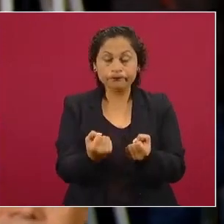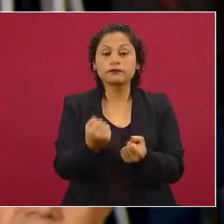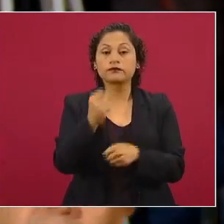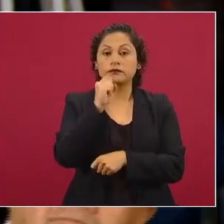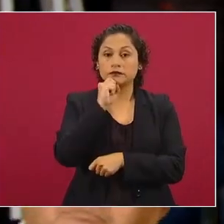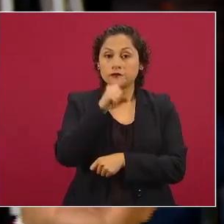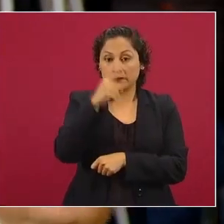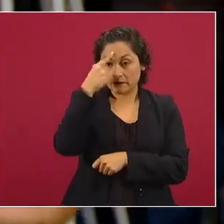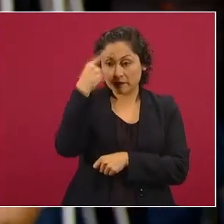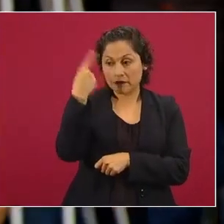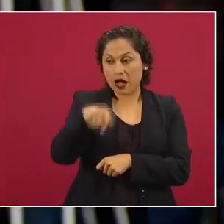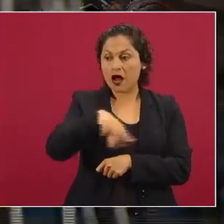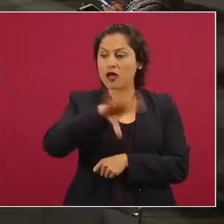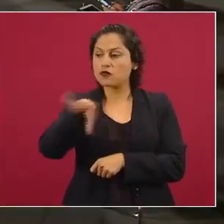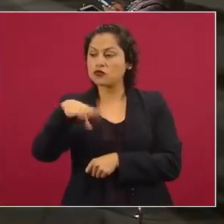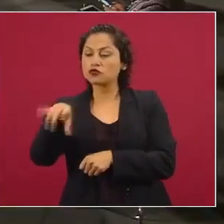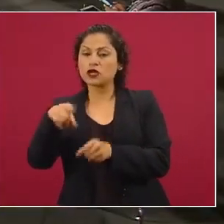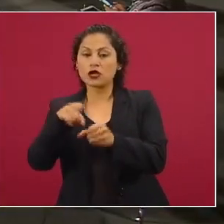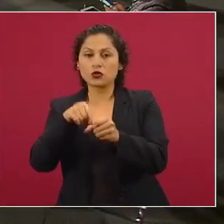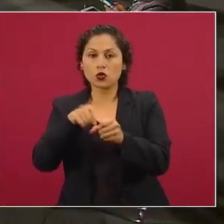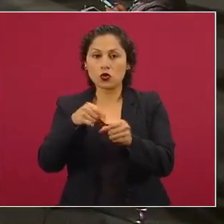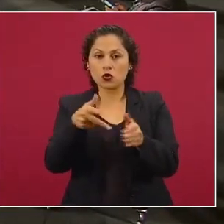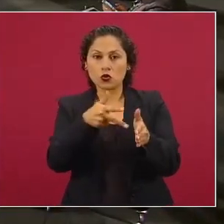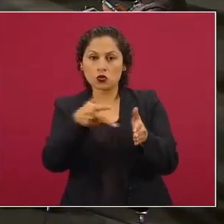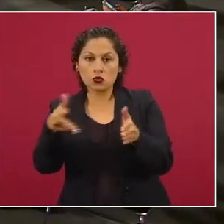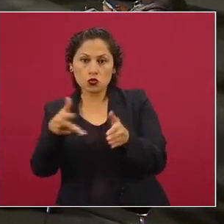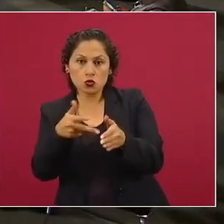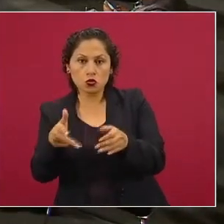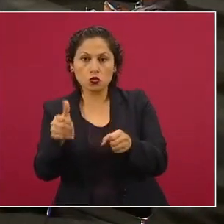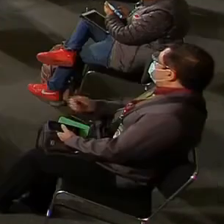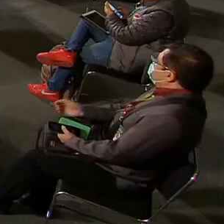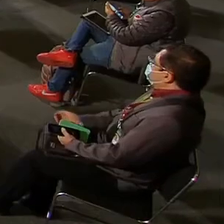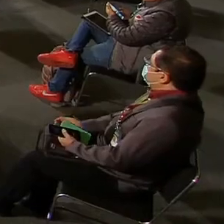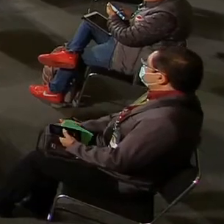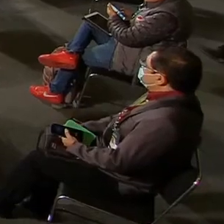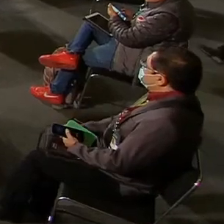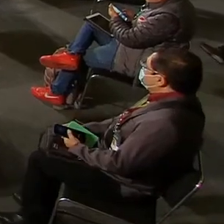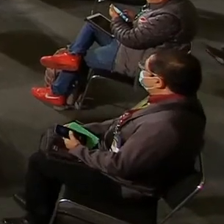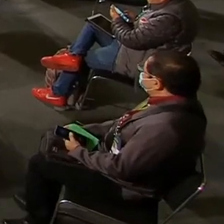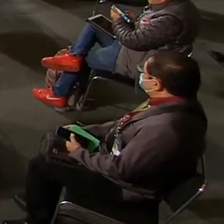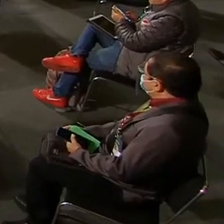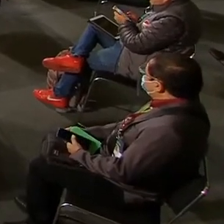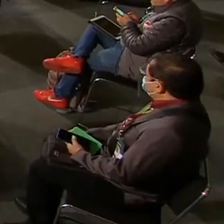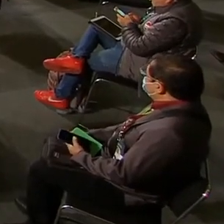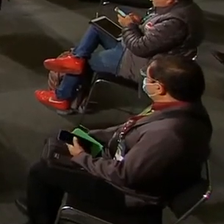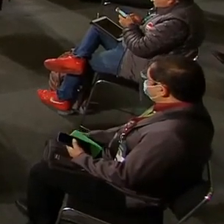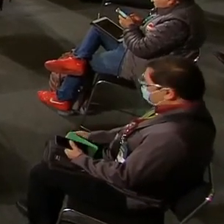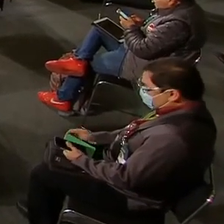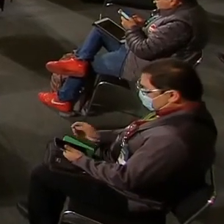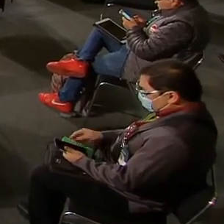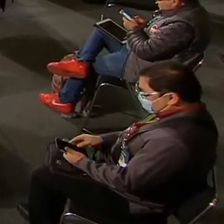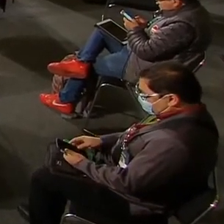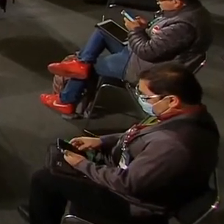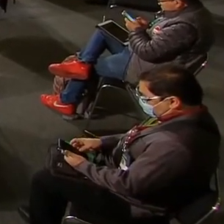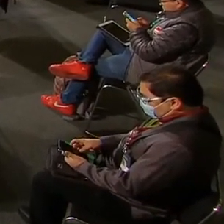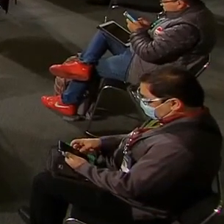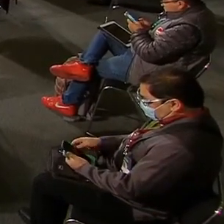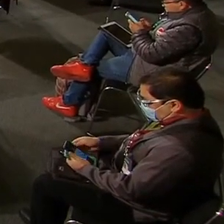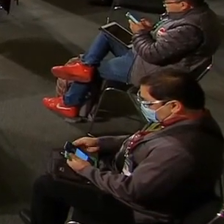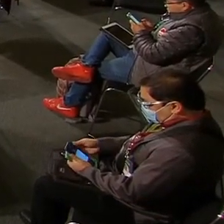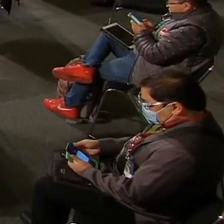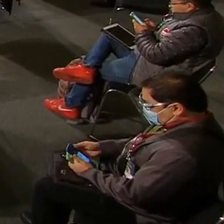de pintura, para la industria alimentaria, para la elaboración de pizzas refrigeradas o